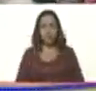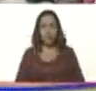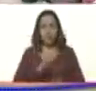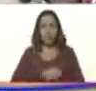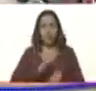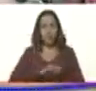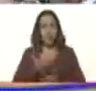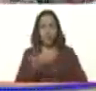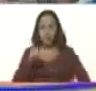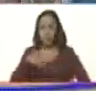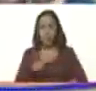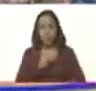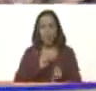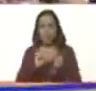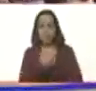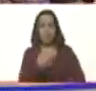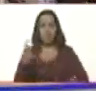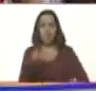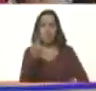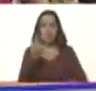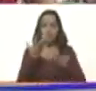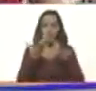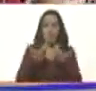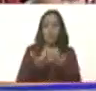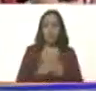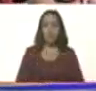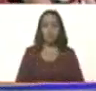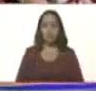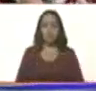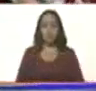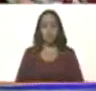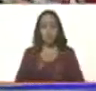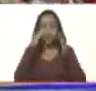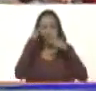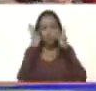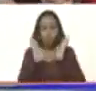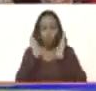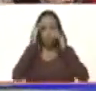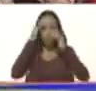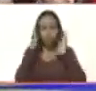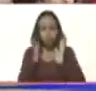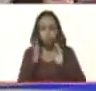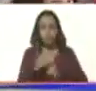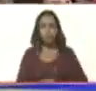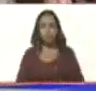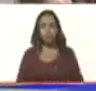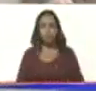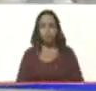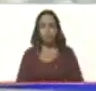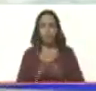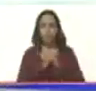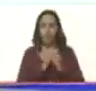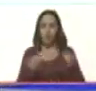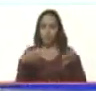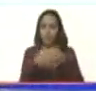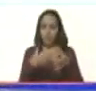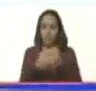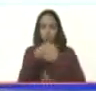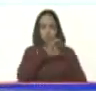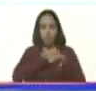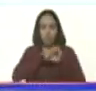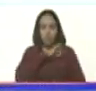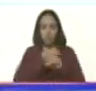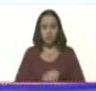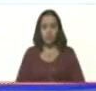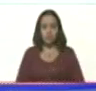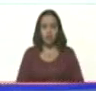pueden transformar en números fríos. Oído, oído, oído, oído. A todo el equipo social,